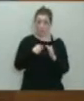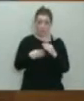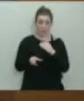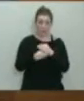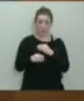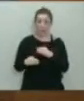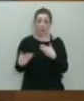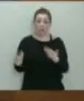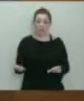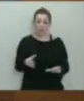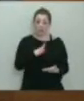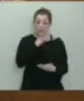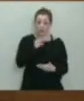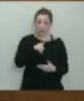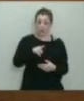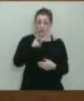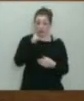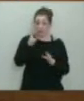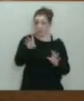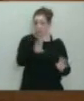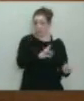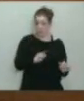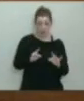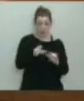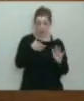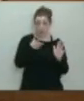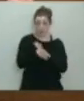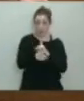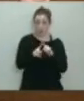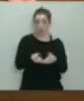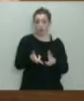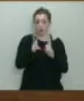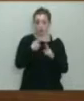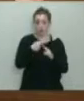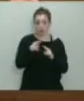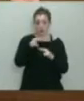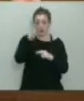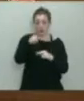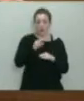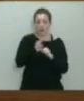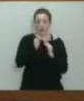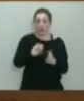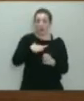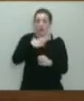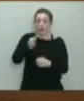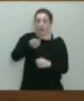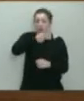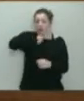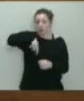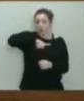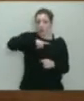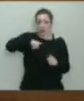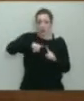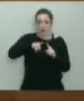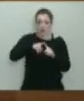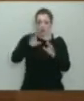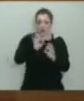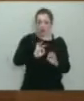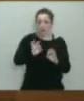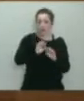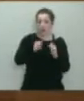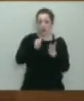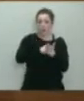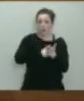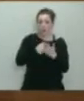tanto, convierten también en papel mojado la posible autorización política que pueda dar esta Cámara. Nosotros no le vamos a dar en ningún caso ningún cheque en